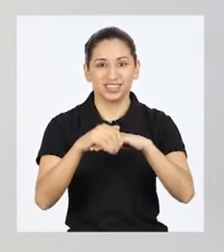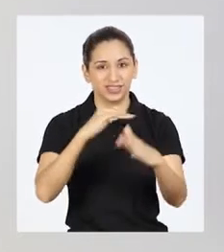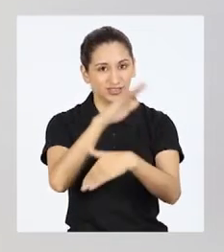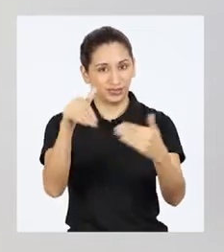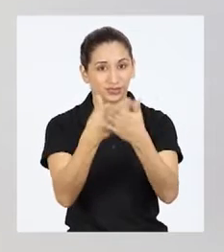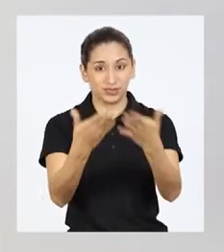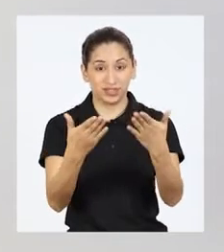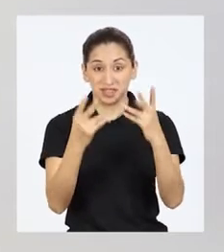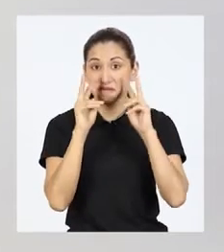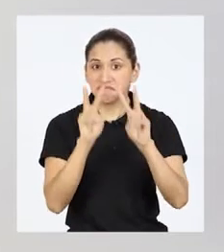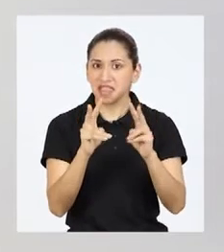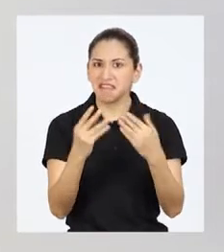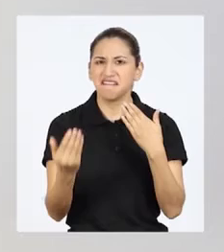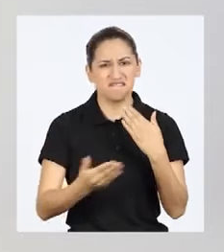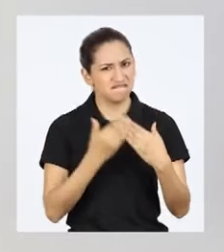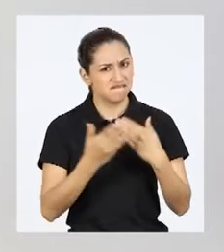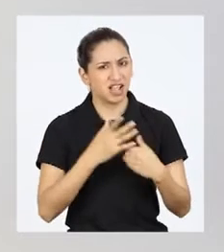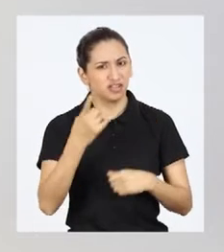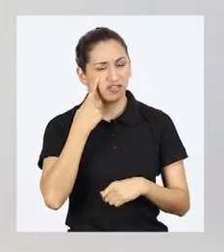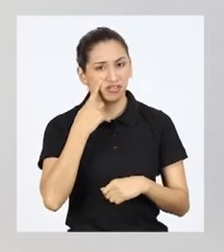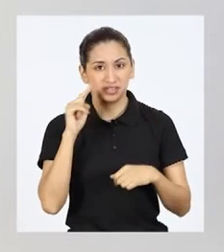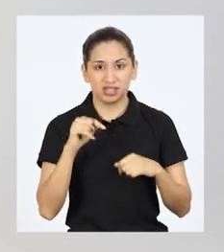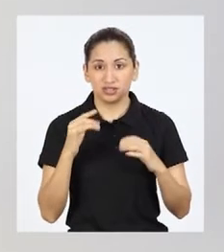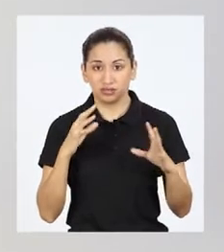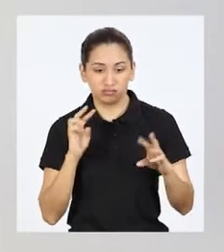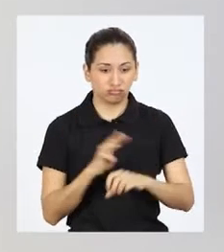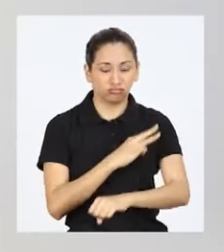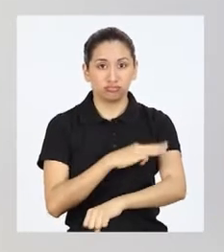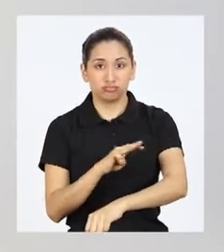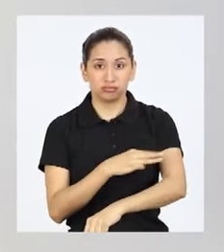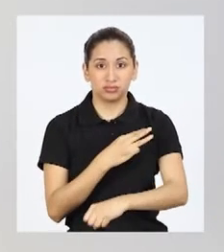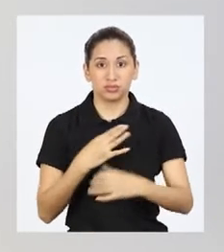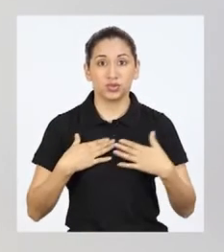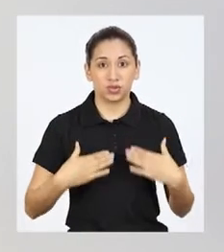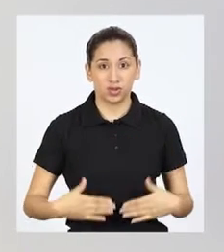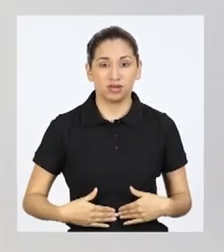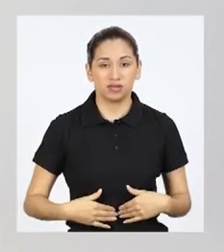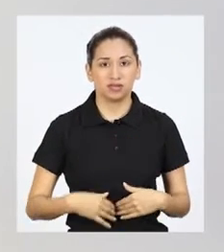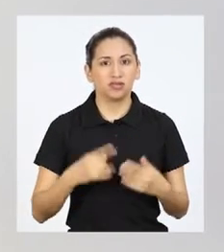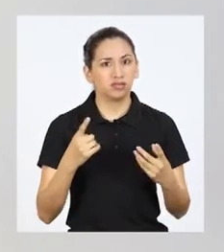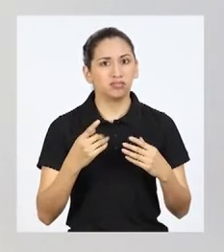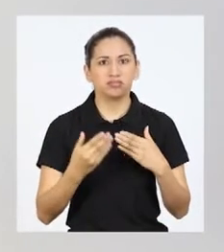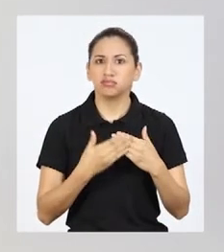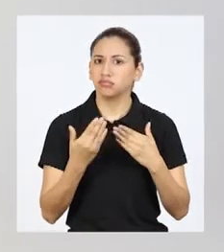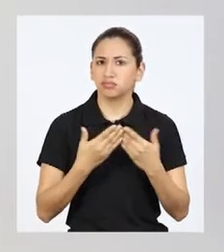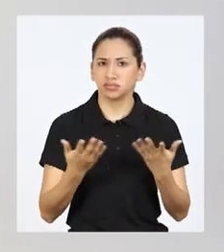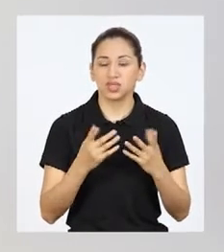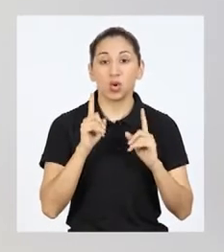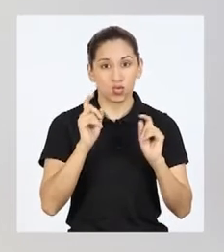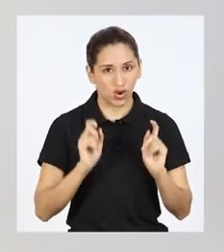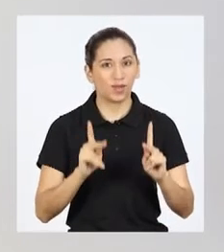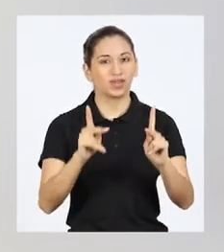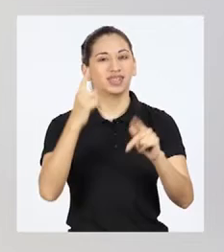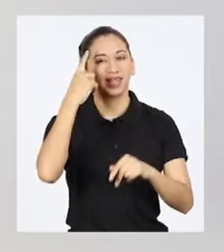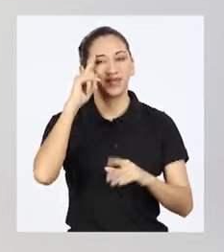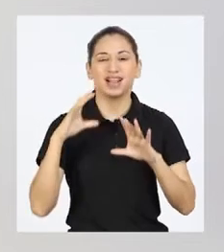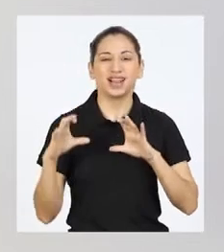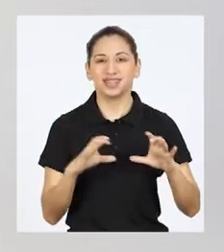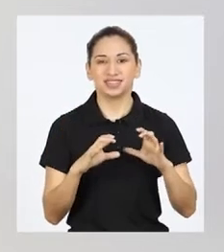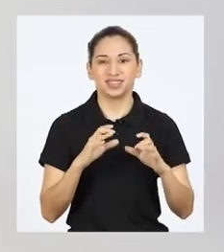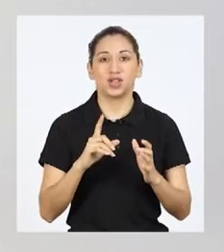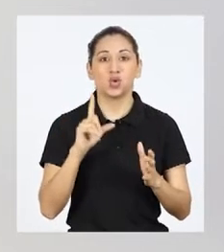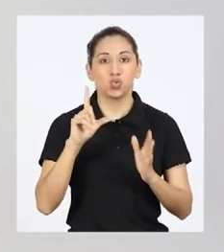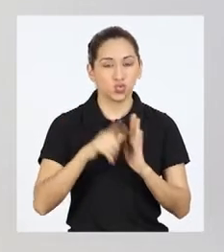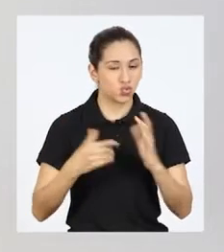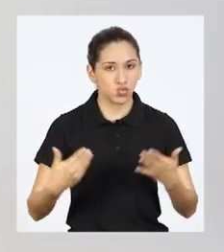a todos. ¿Vieron lo fácil que fue reconocer estos sonidos que nos rodean? Y no solo verlos como una molestia, sino como una oportunidad para crear